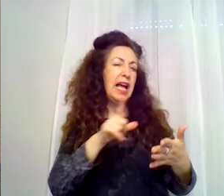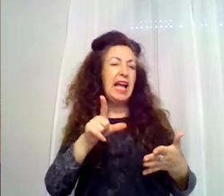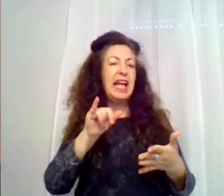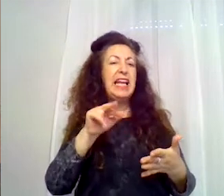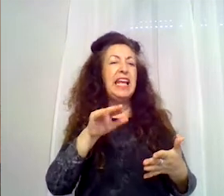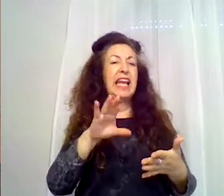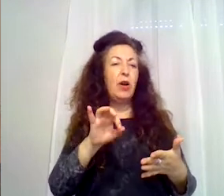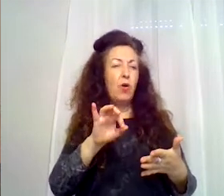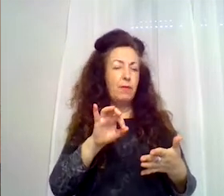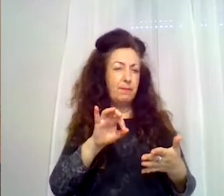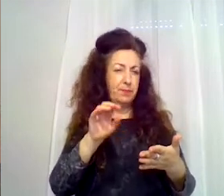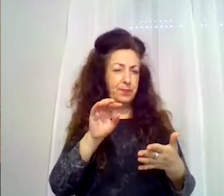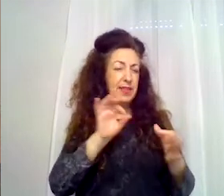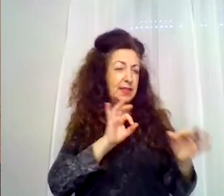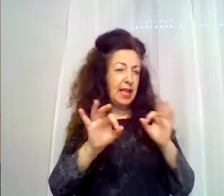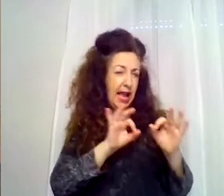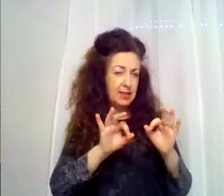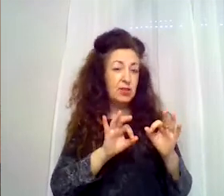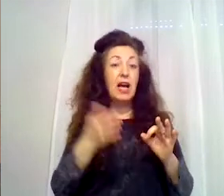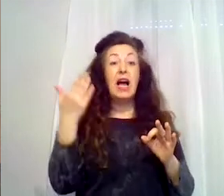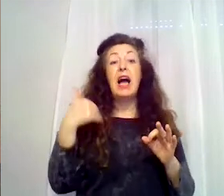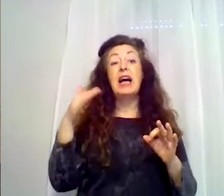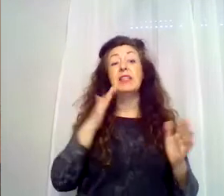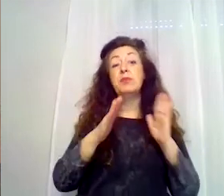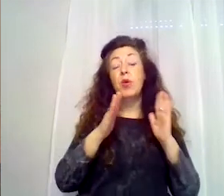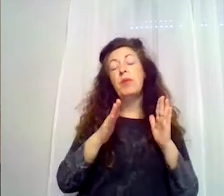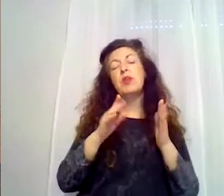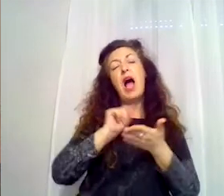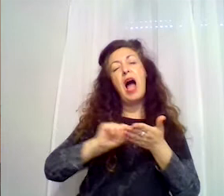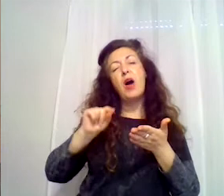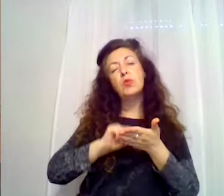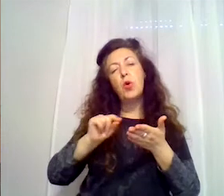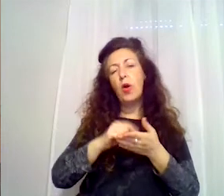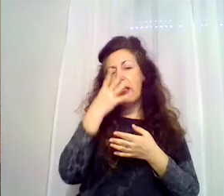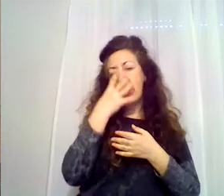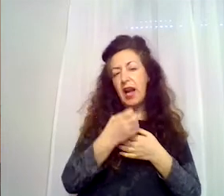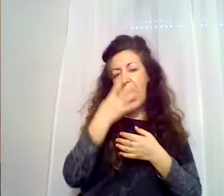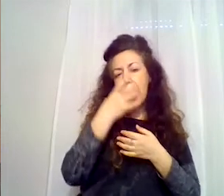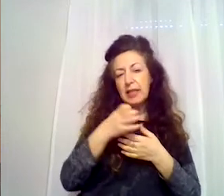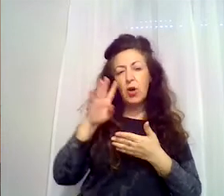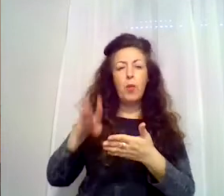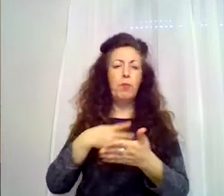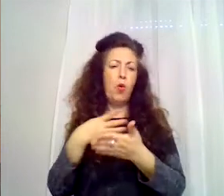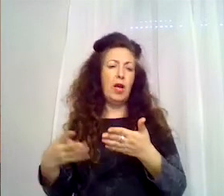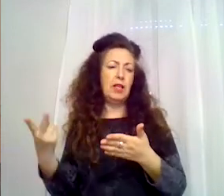hay noticias de los gramáticos a fines de la antigüedad, en realidad ya la métrica